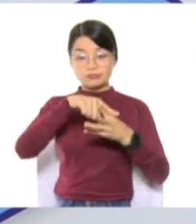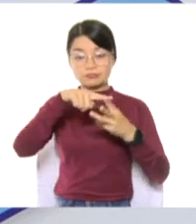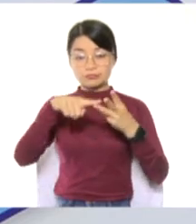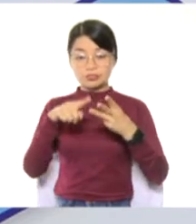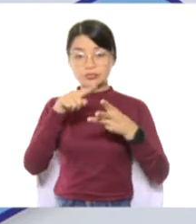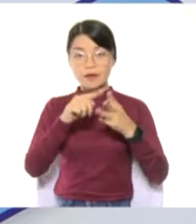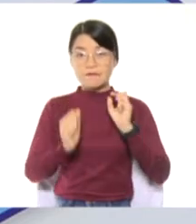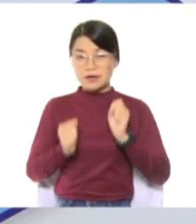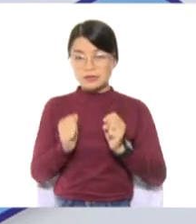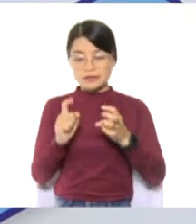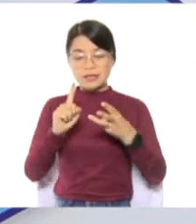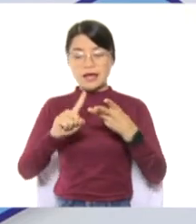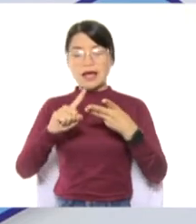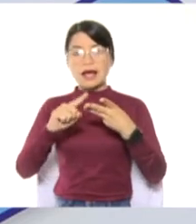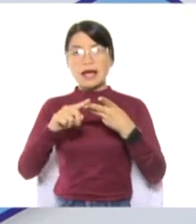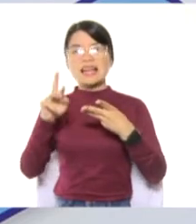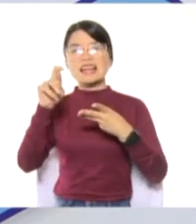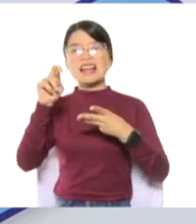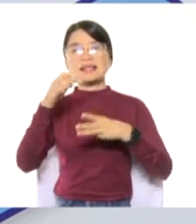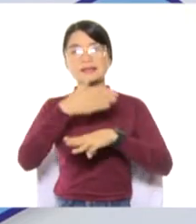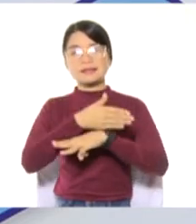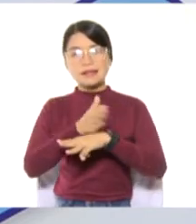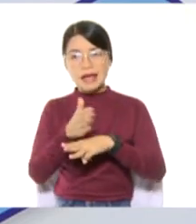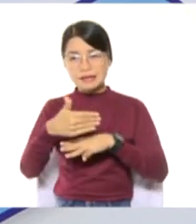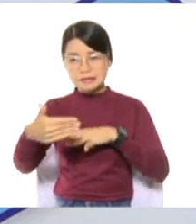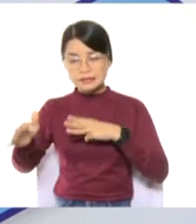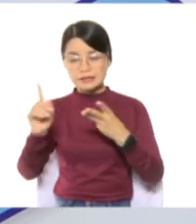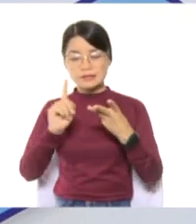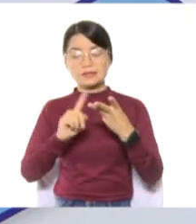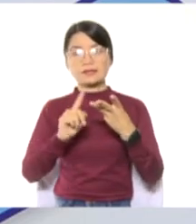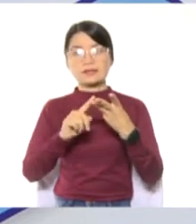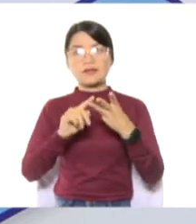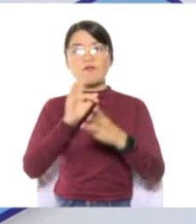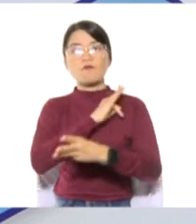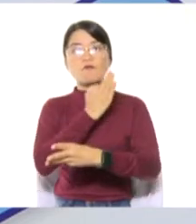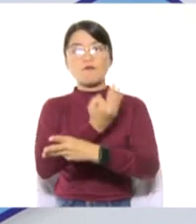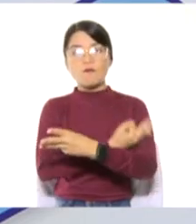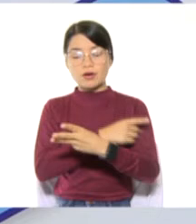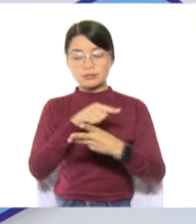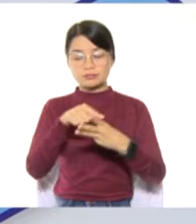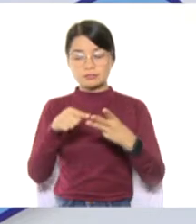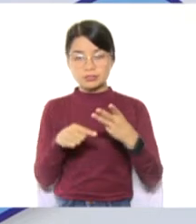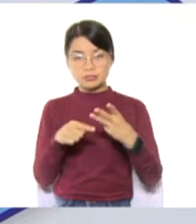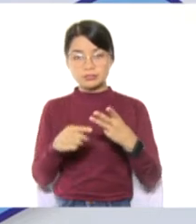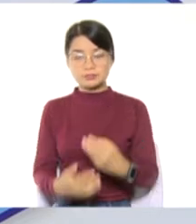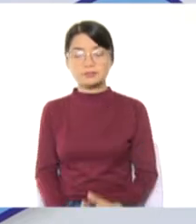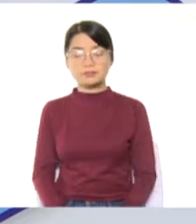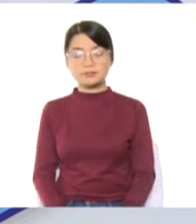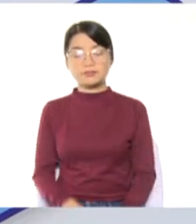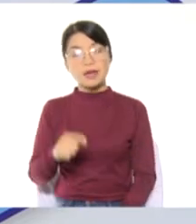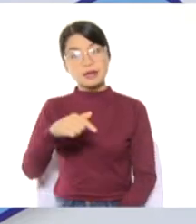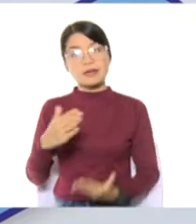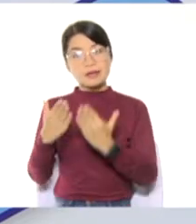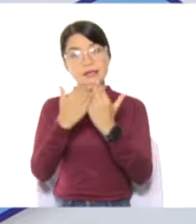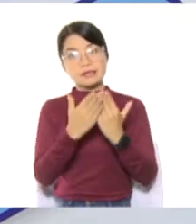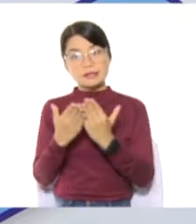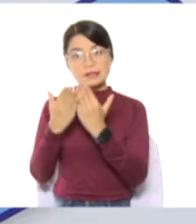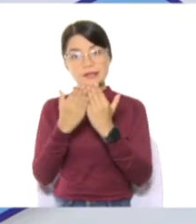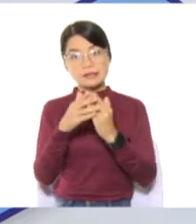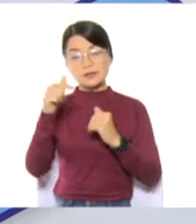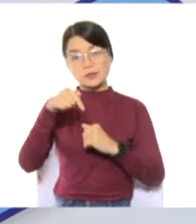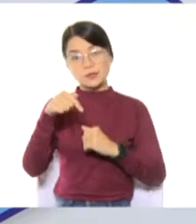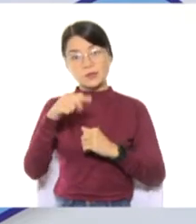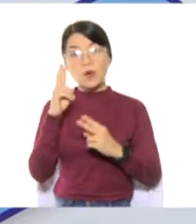ejercicios para entrenar cada una de las 3 capacidades físicas. Esta fue nuestra clase por el día de hoy. Nos vamos a ver